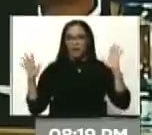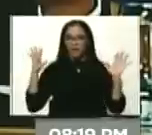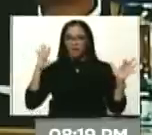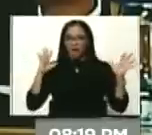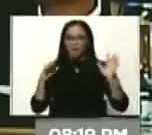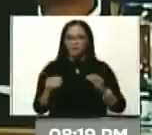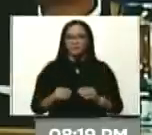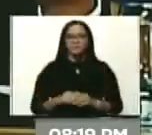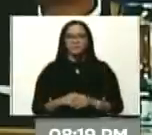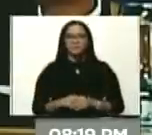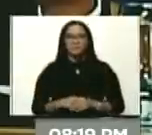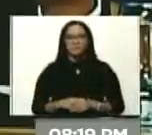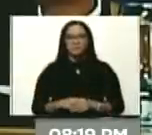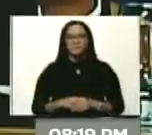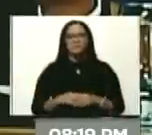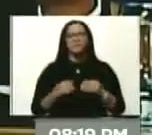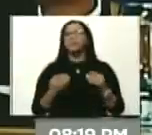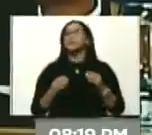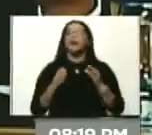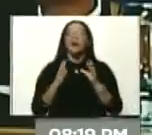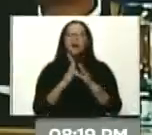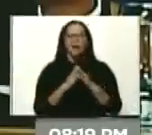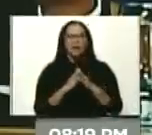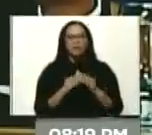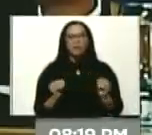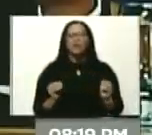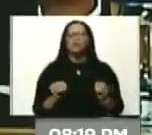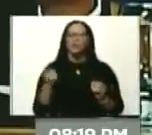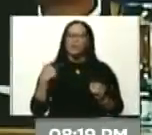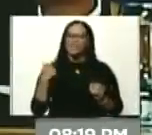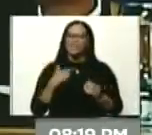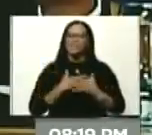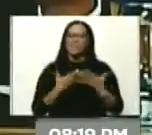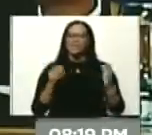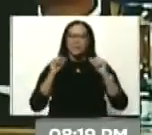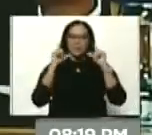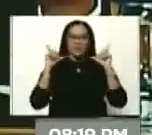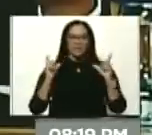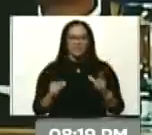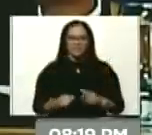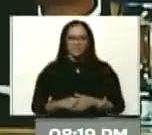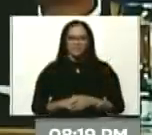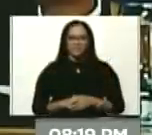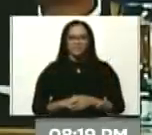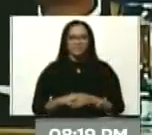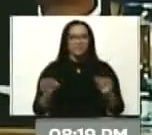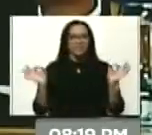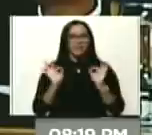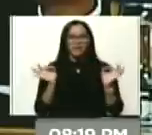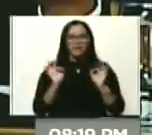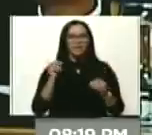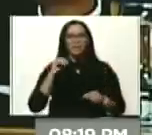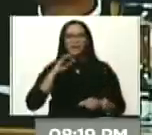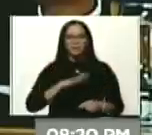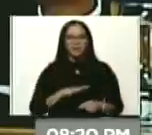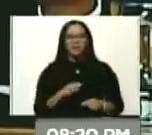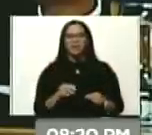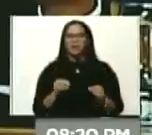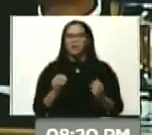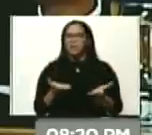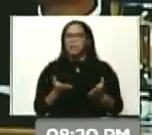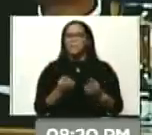a todos a todos les va a tocar su regalo de sorpresa nadie se va a quedar con las manos